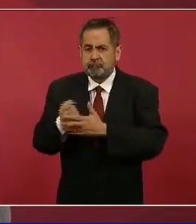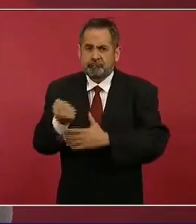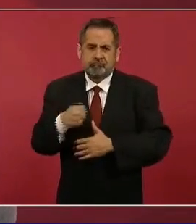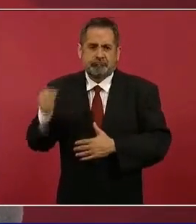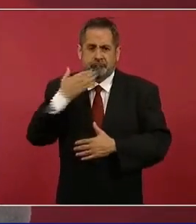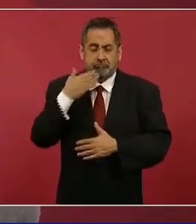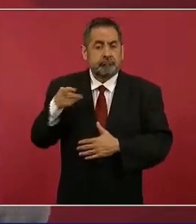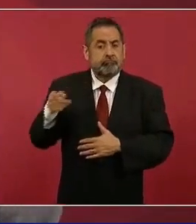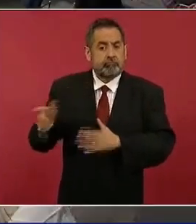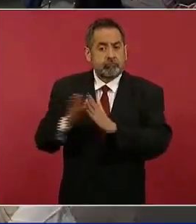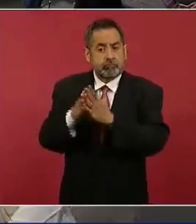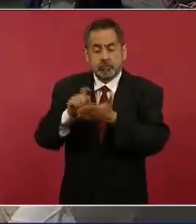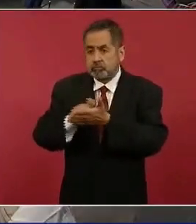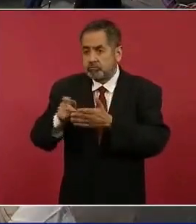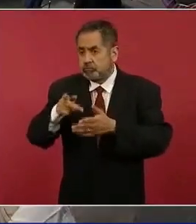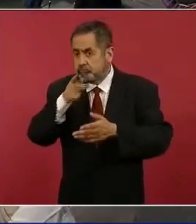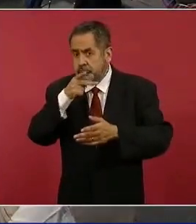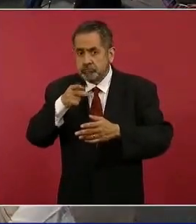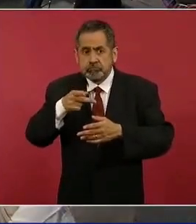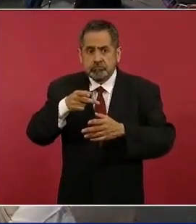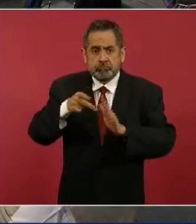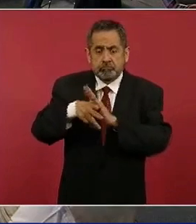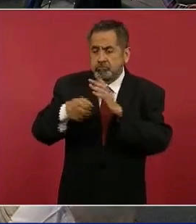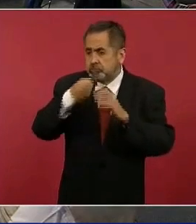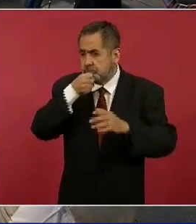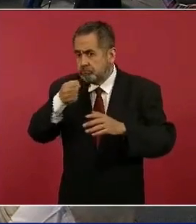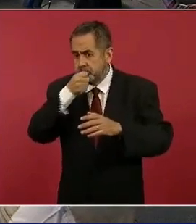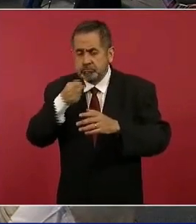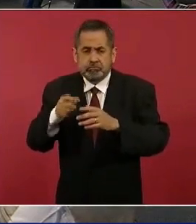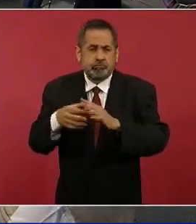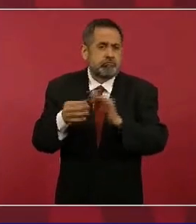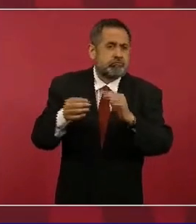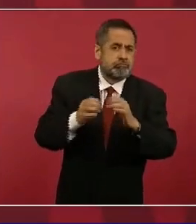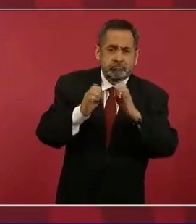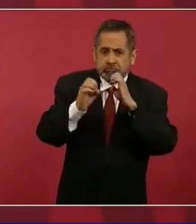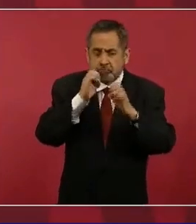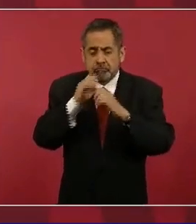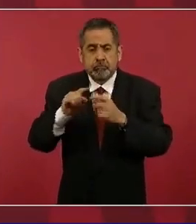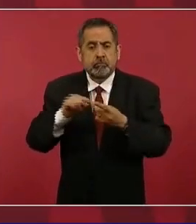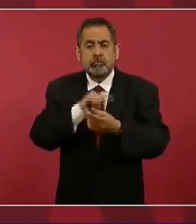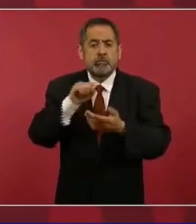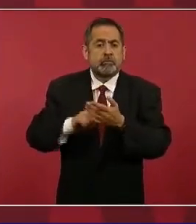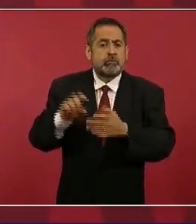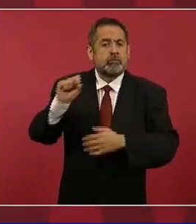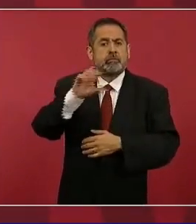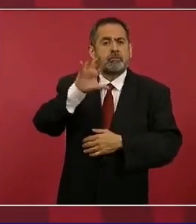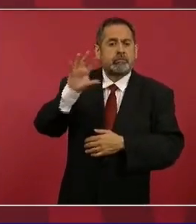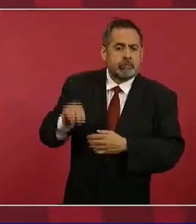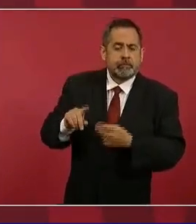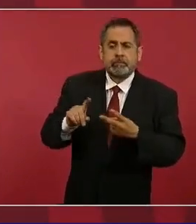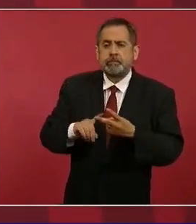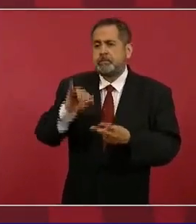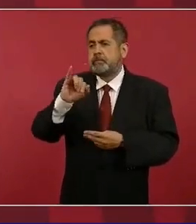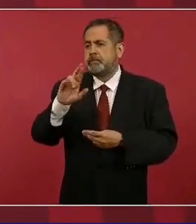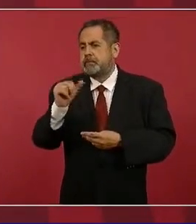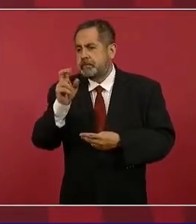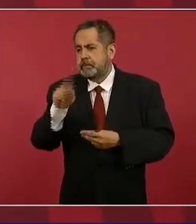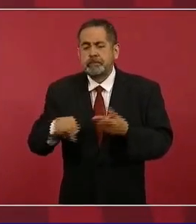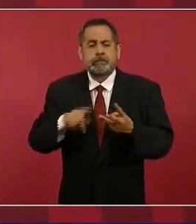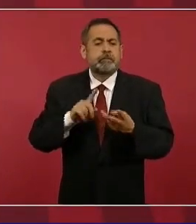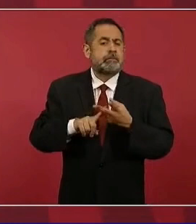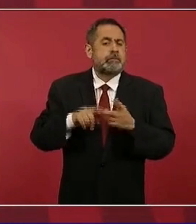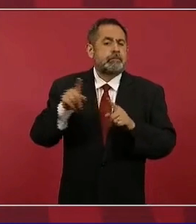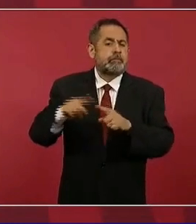pero hizo periodismo y reportajes en África, en Irán, en